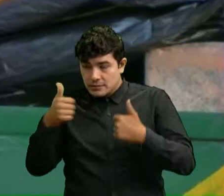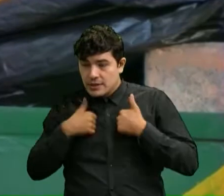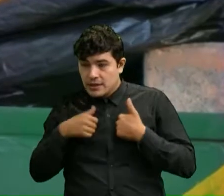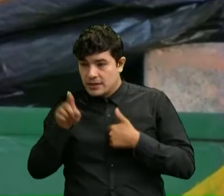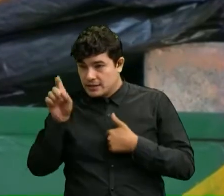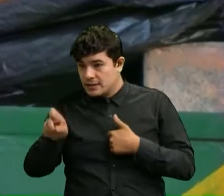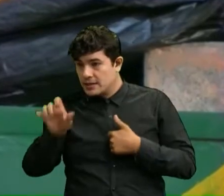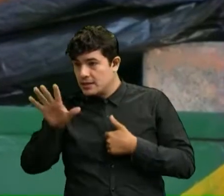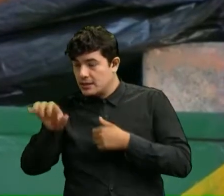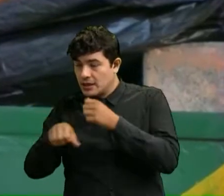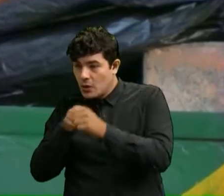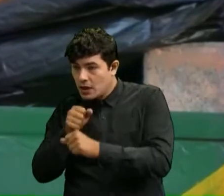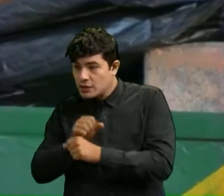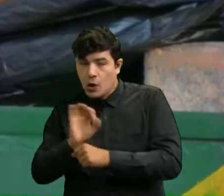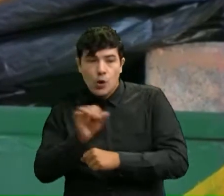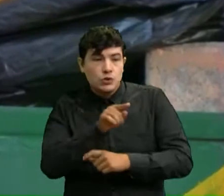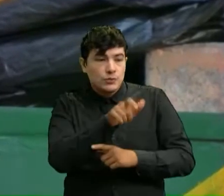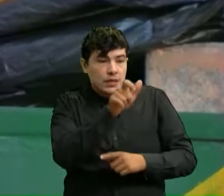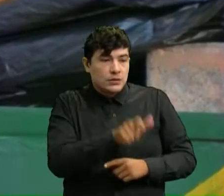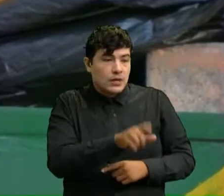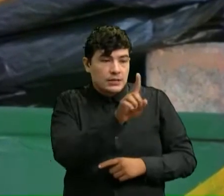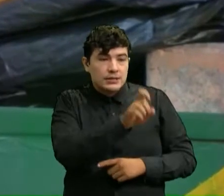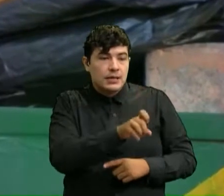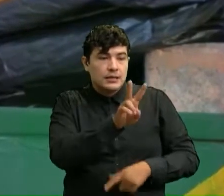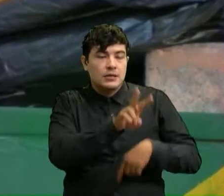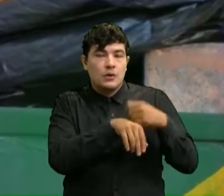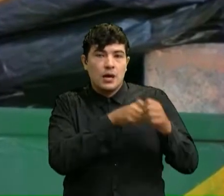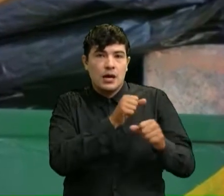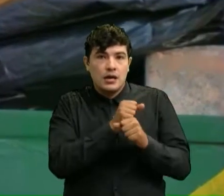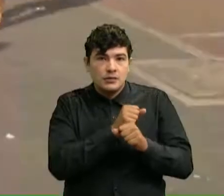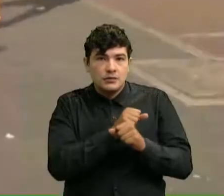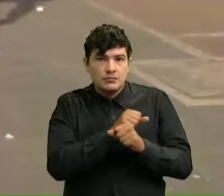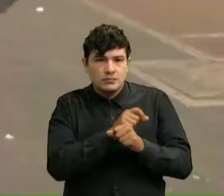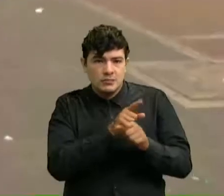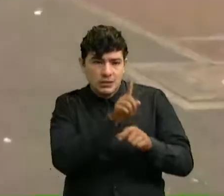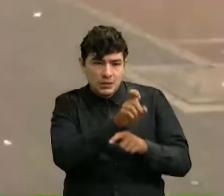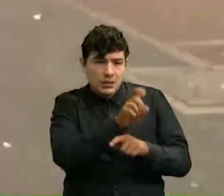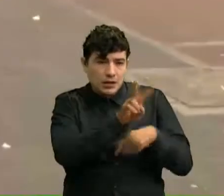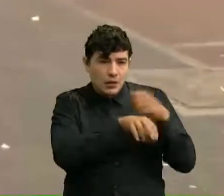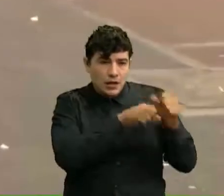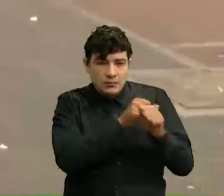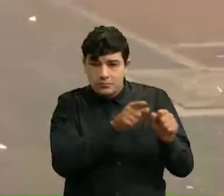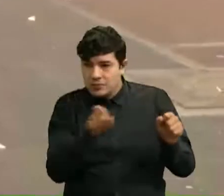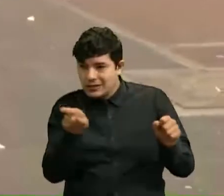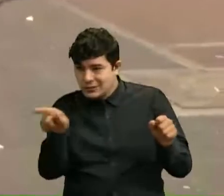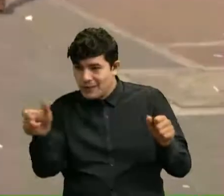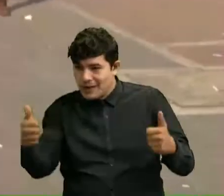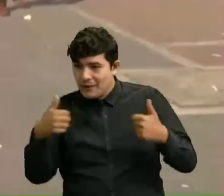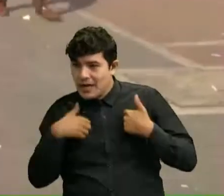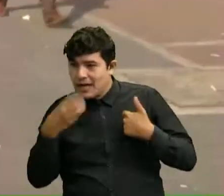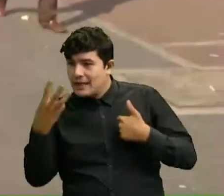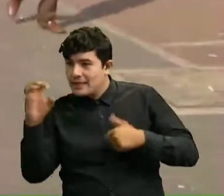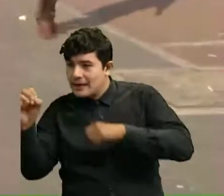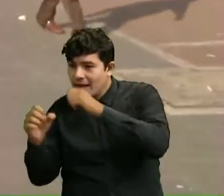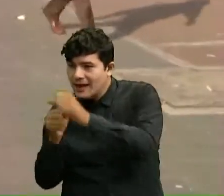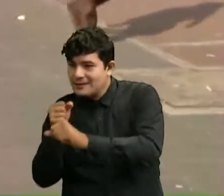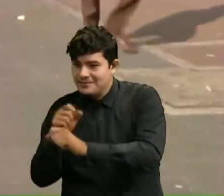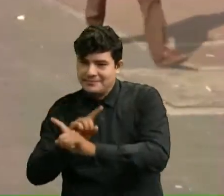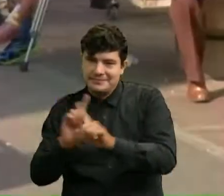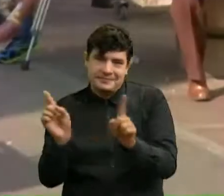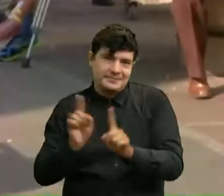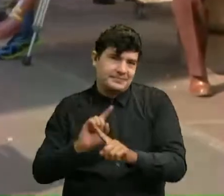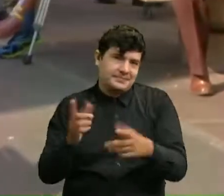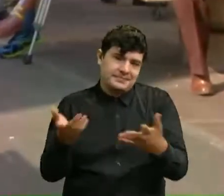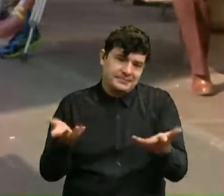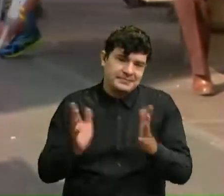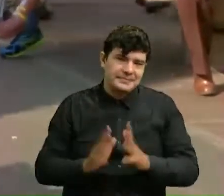a una persona de 62 años con una beneficiaria de 30 y otro beneficiario por ahí de 5 meses que es